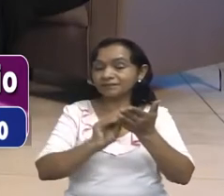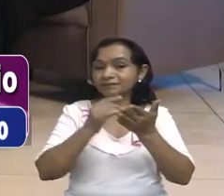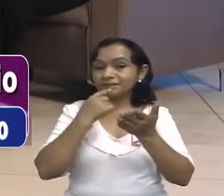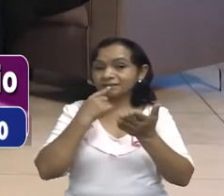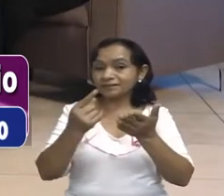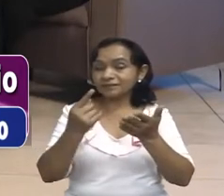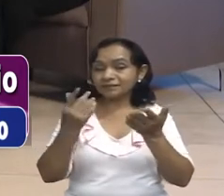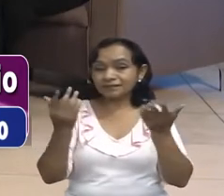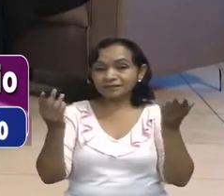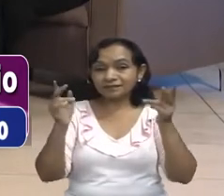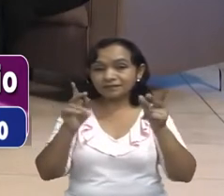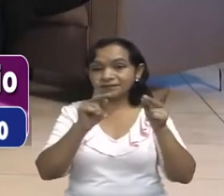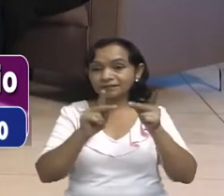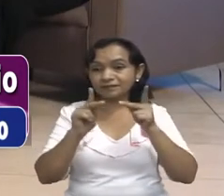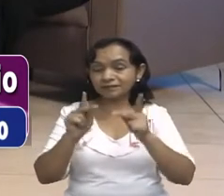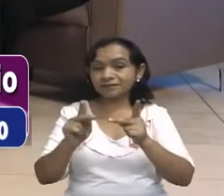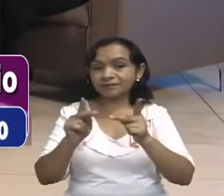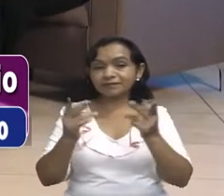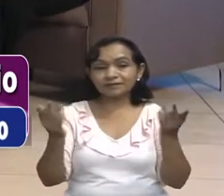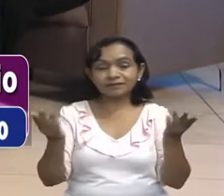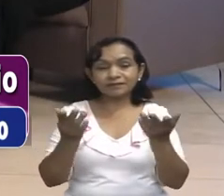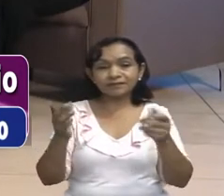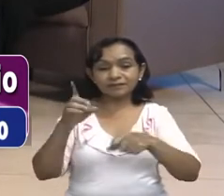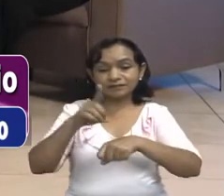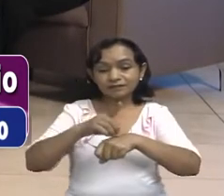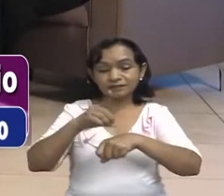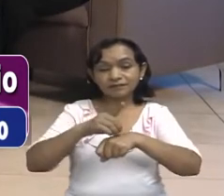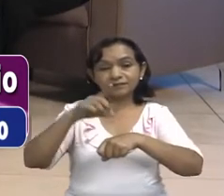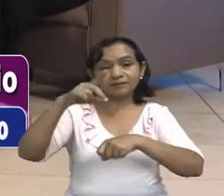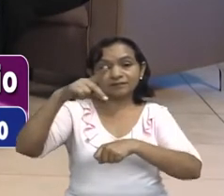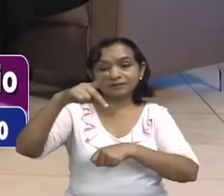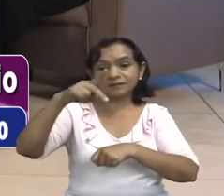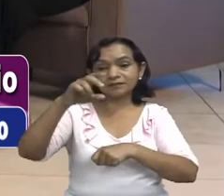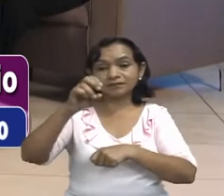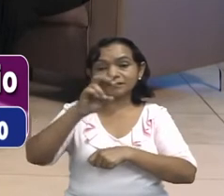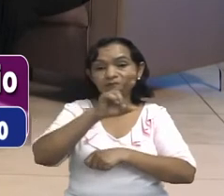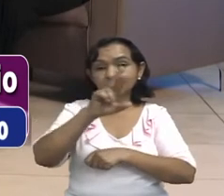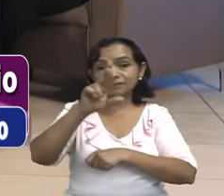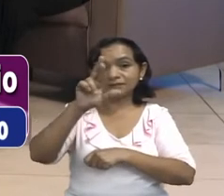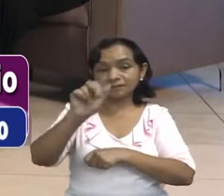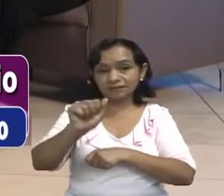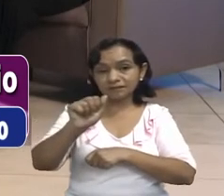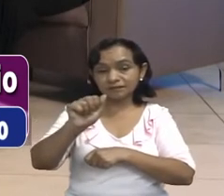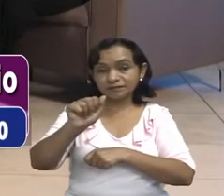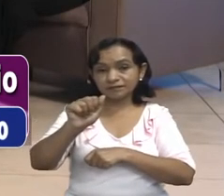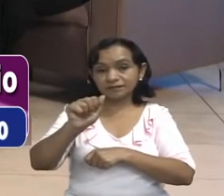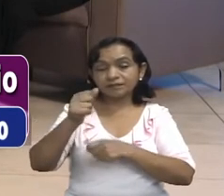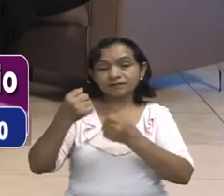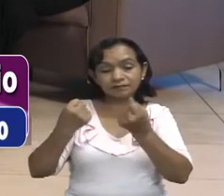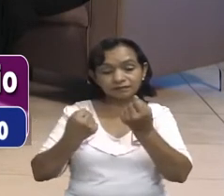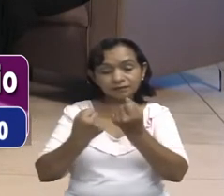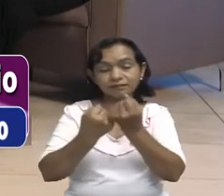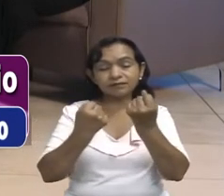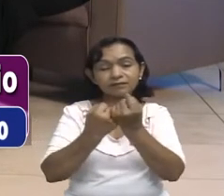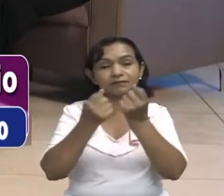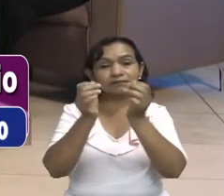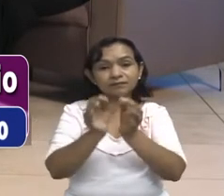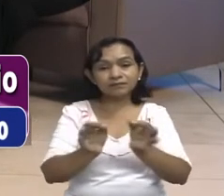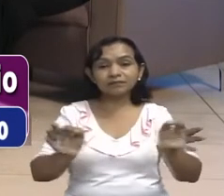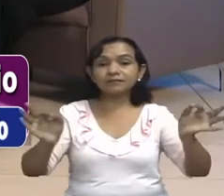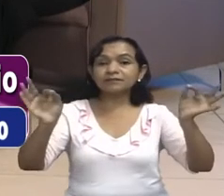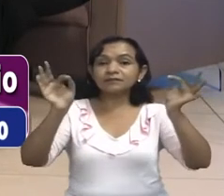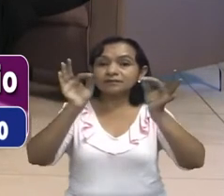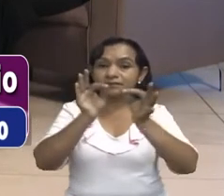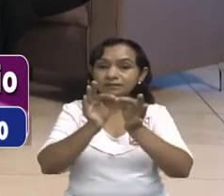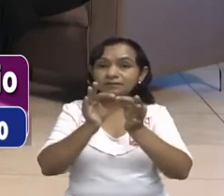Liz, al doctor Gustavo Porras, que él definitivamente ha dado un apoyo bastante grande a este